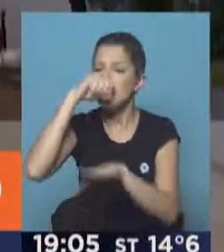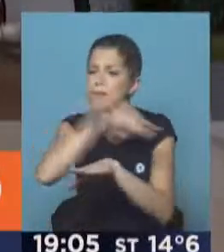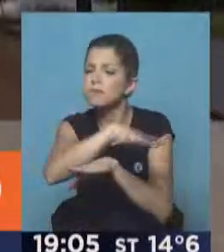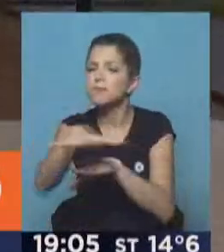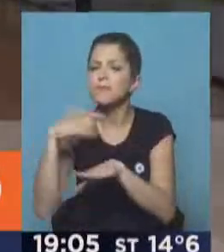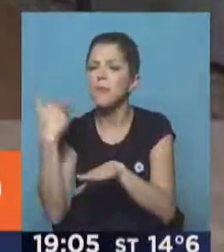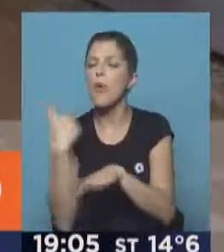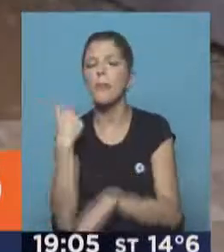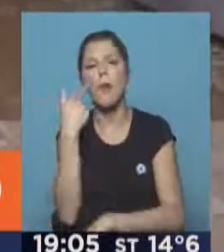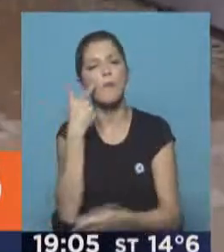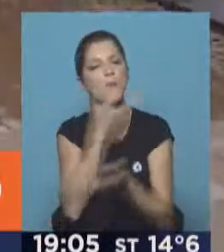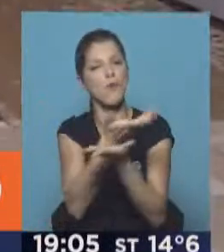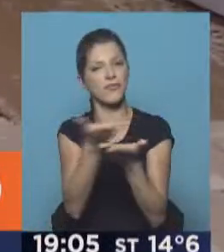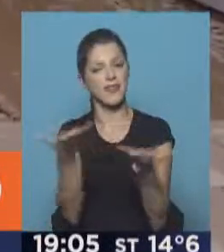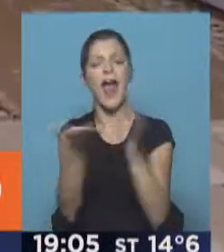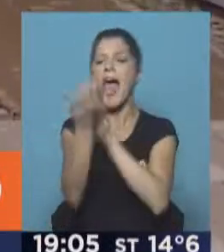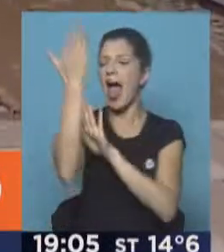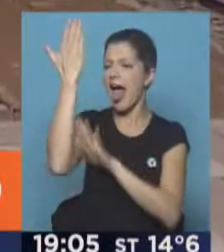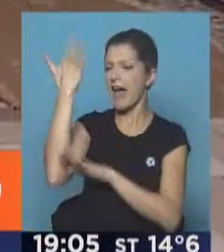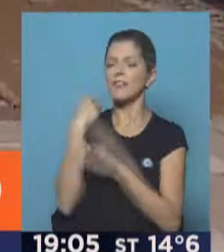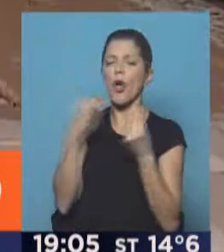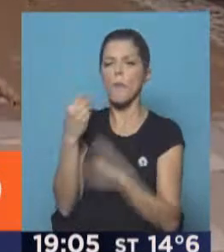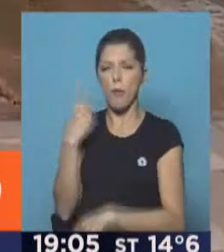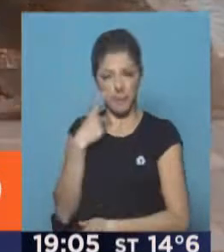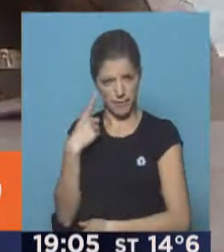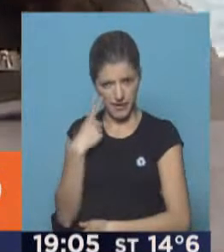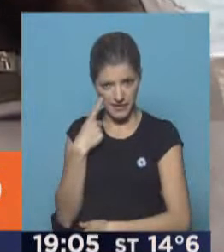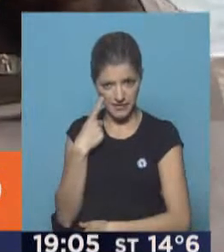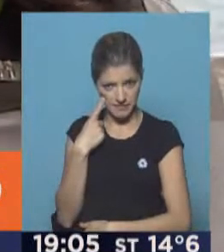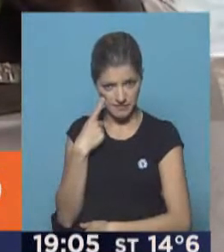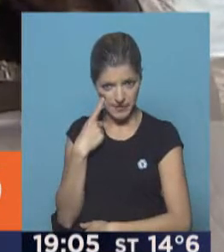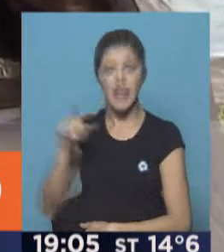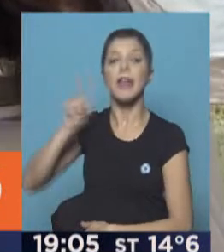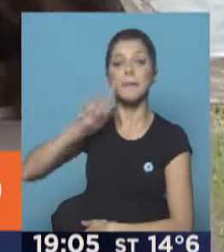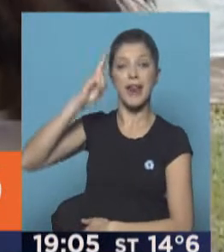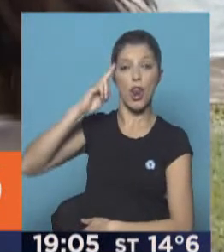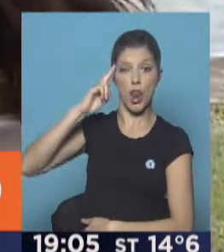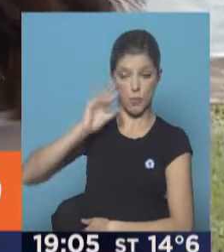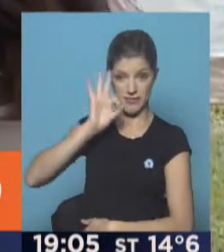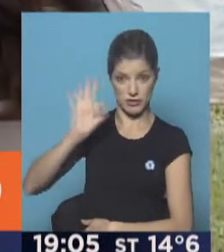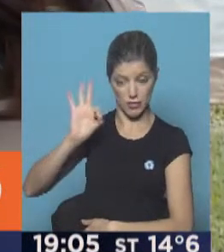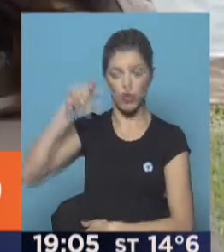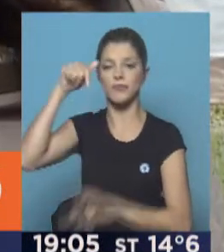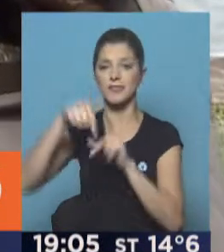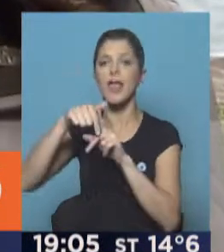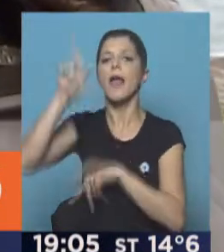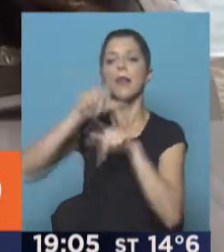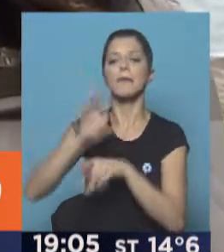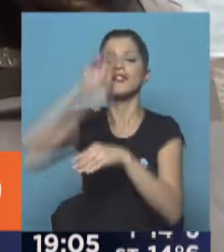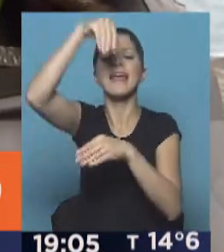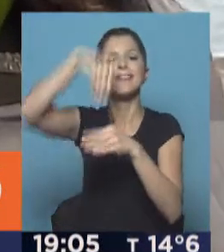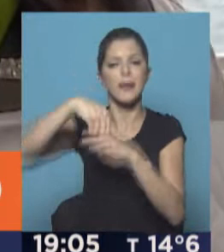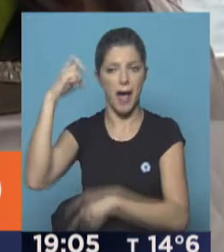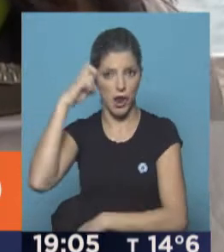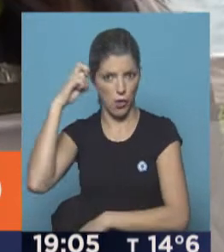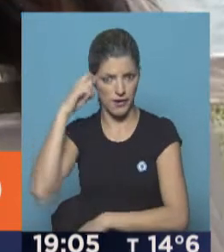condiciones de vida a comienzos del siglo XIX, que eran las condiciones de vida de los congresales, más allá de